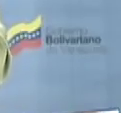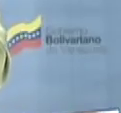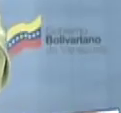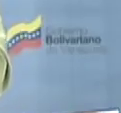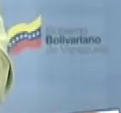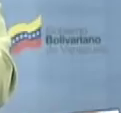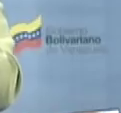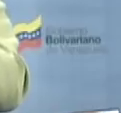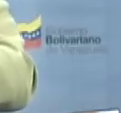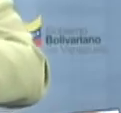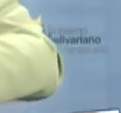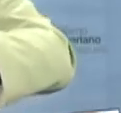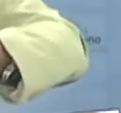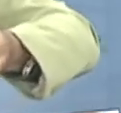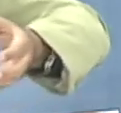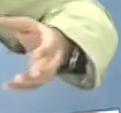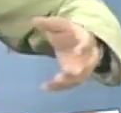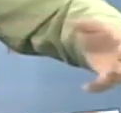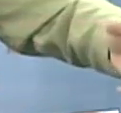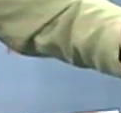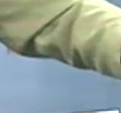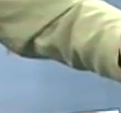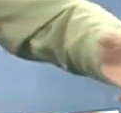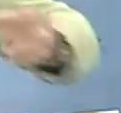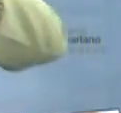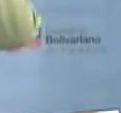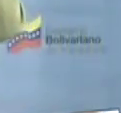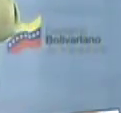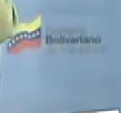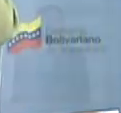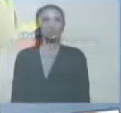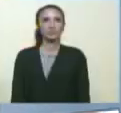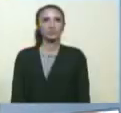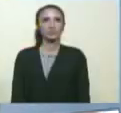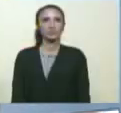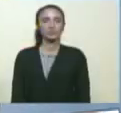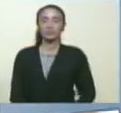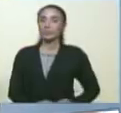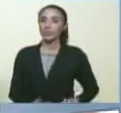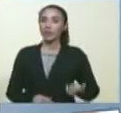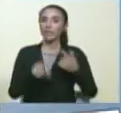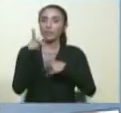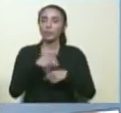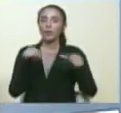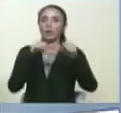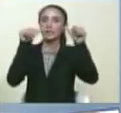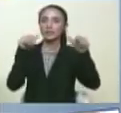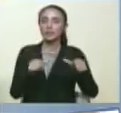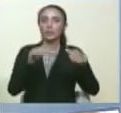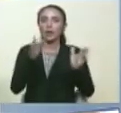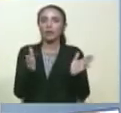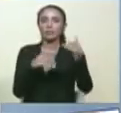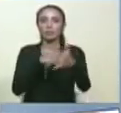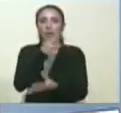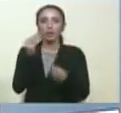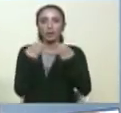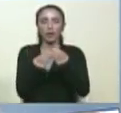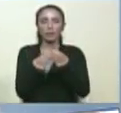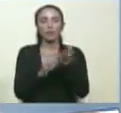a partir del sistema CLAP, ir fortaleciendo 2 cosas. dos cosas por lo menos.